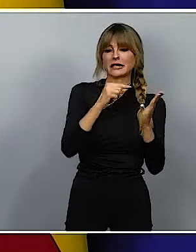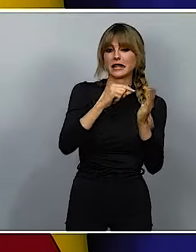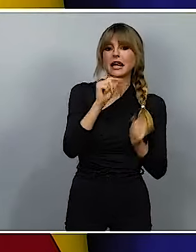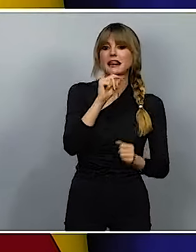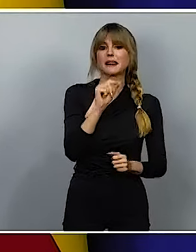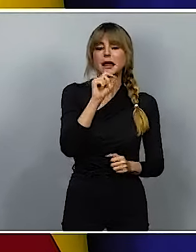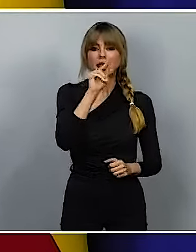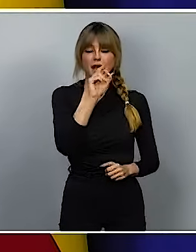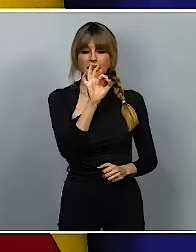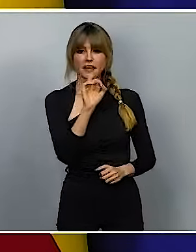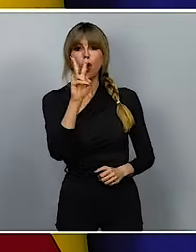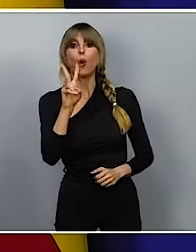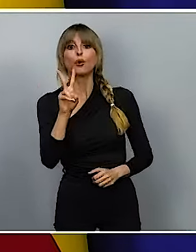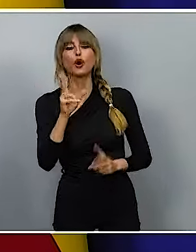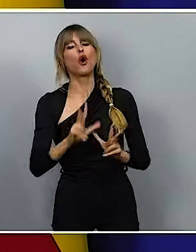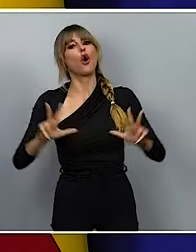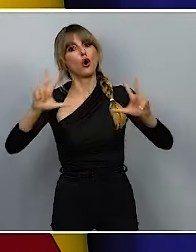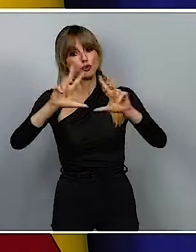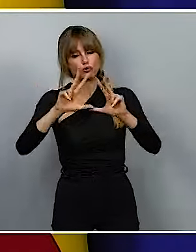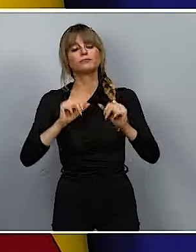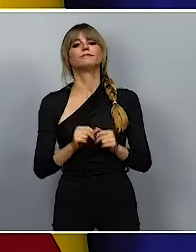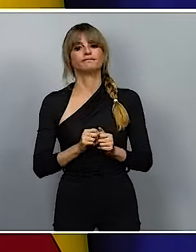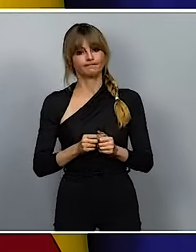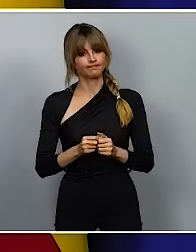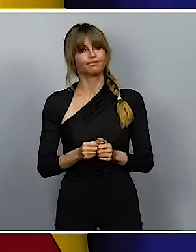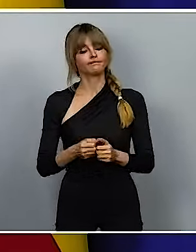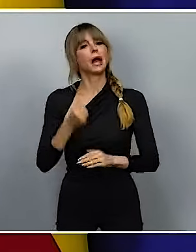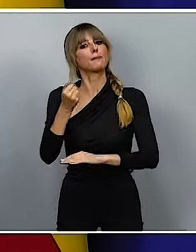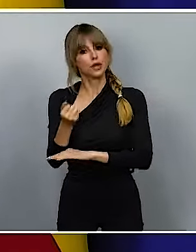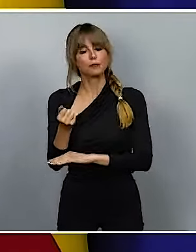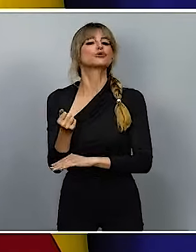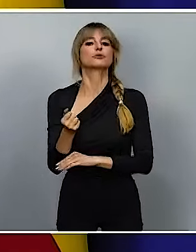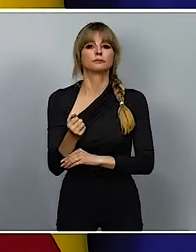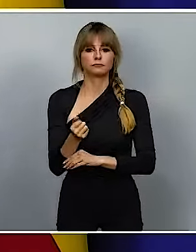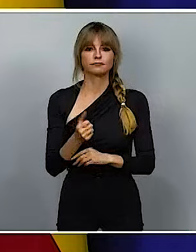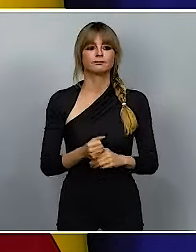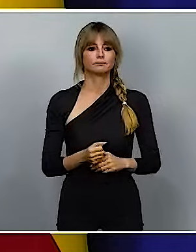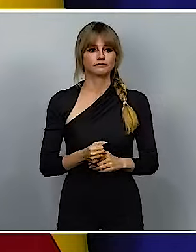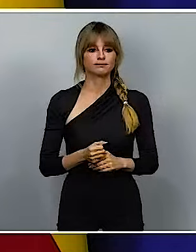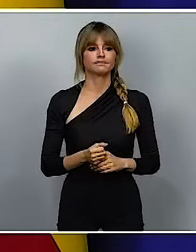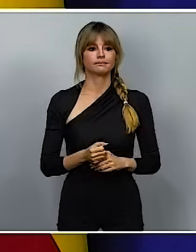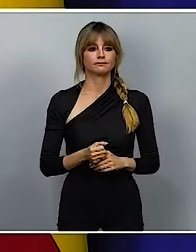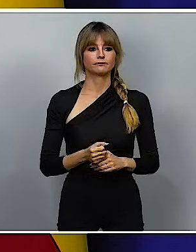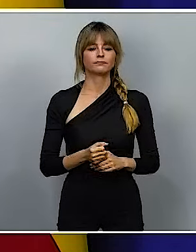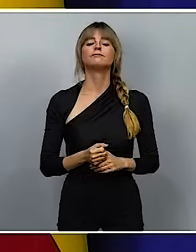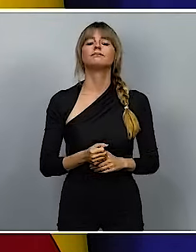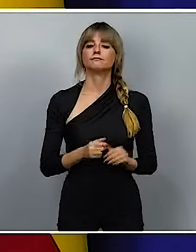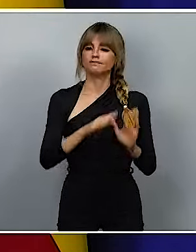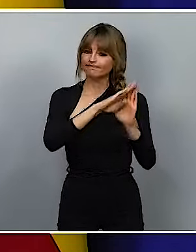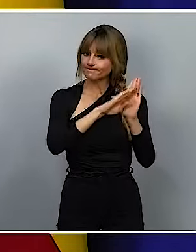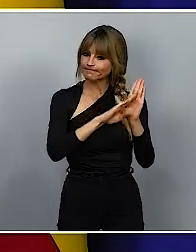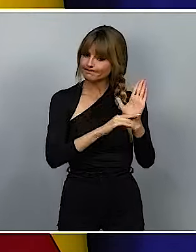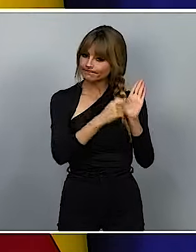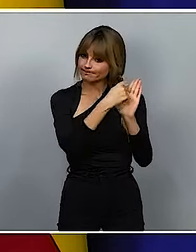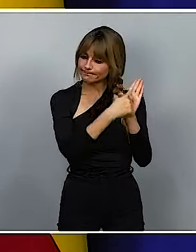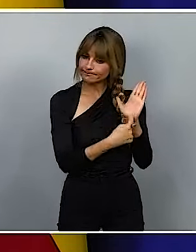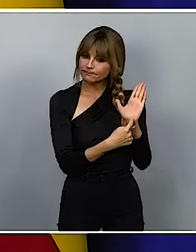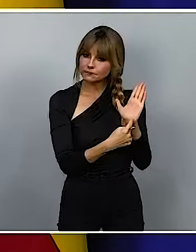Consejo de Seguridad de Naciones Unidas esta resolución sigue conteniendo a día de hoy todos los elementos